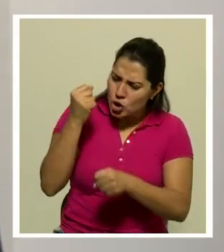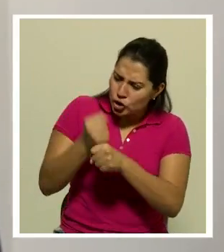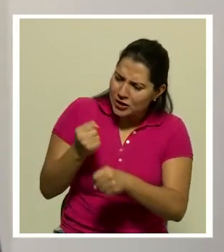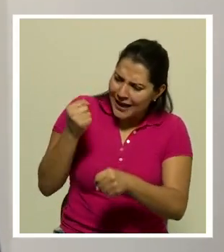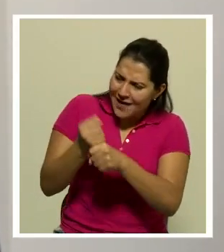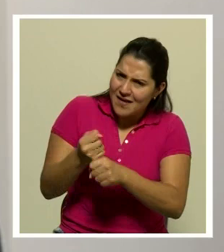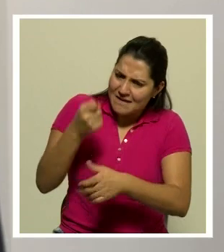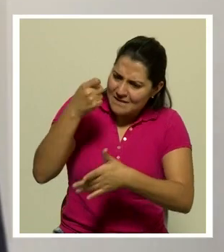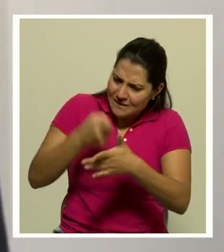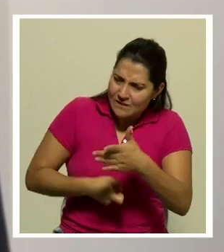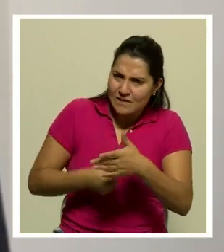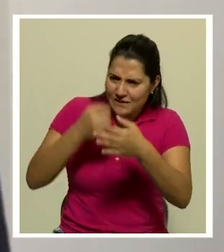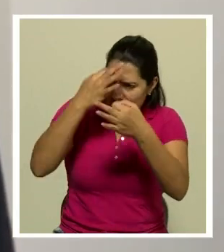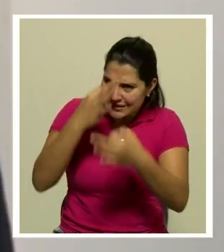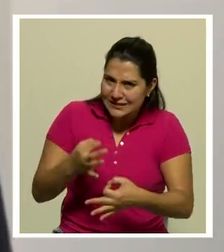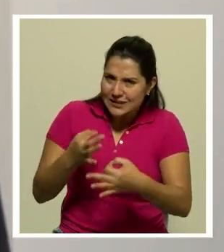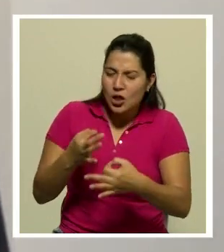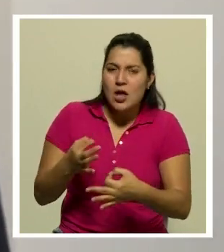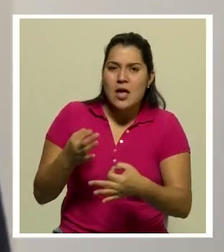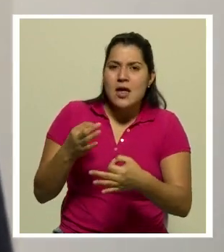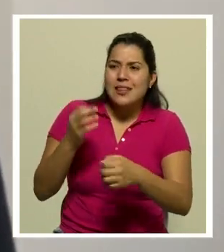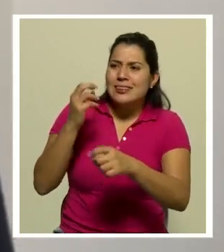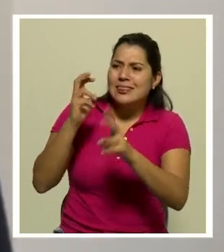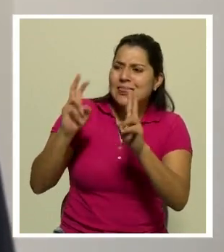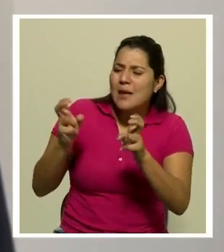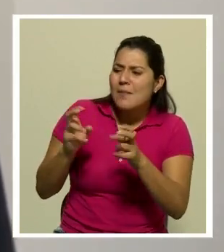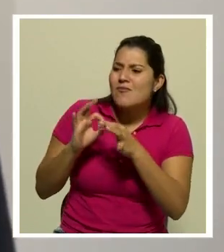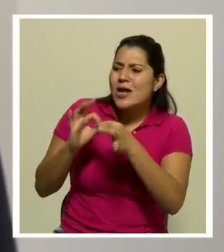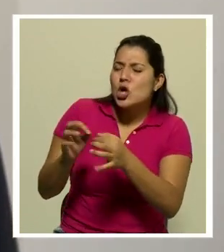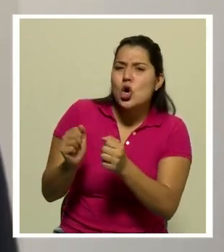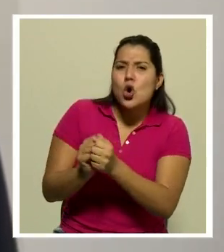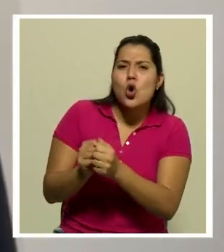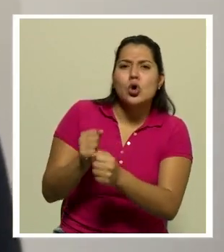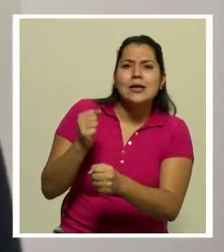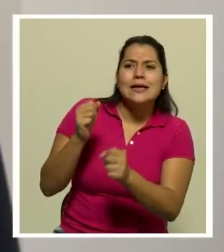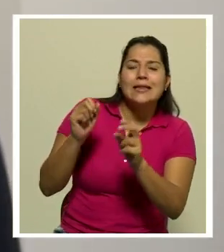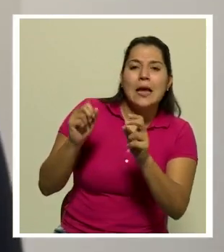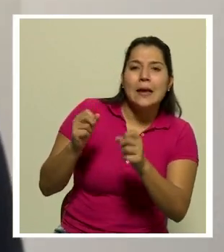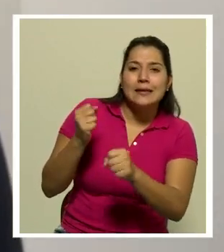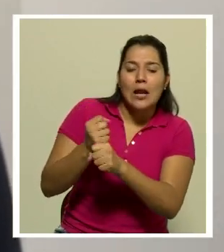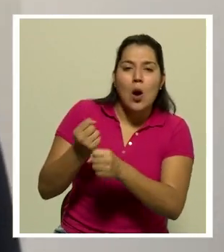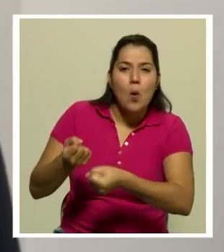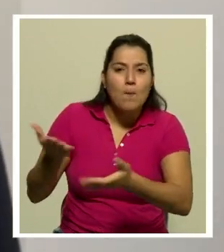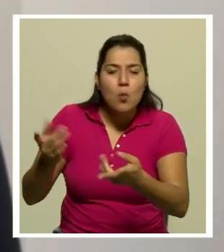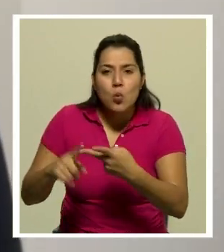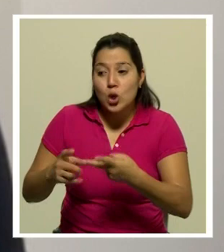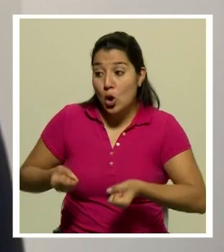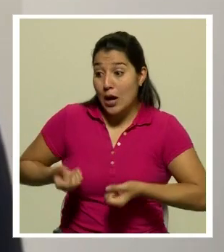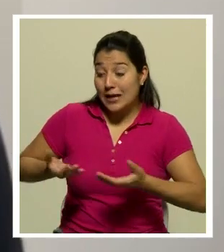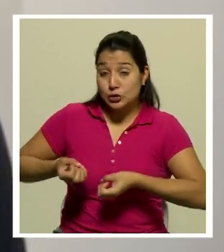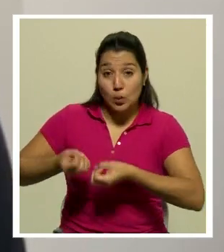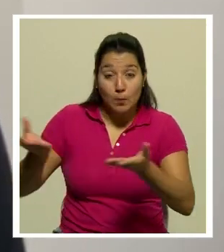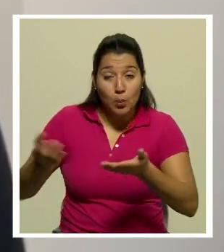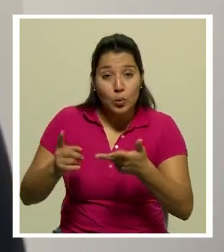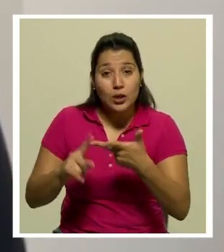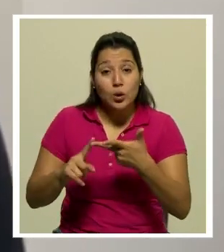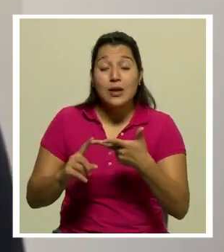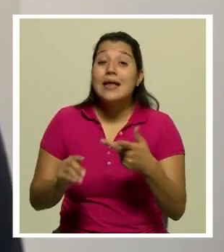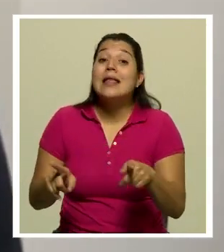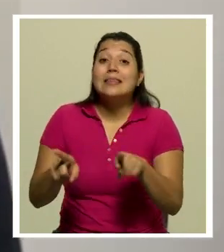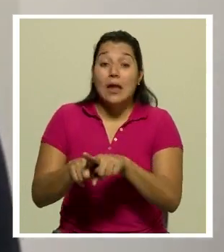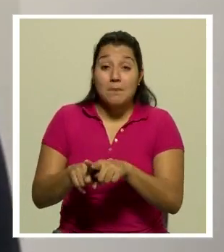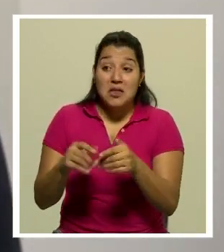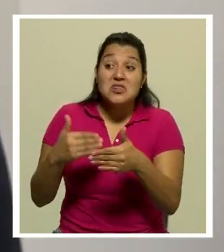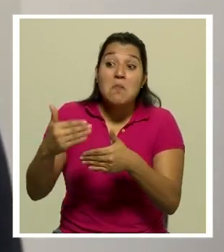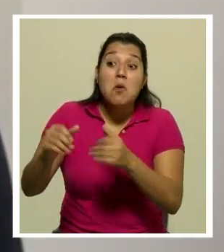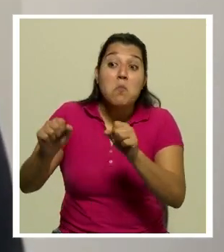forma decidida en temas de empleo público, gasto público en general, eficiencia de las instituciones y posteriormente podemos